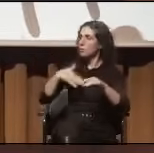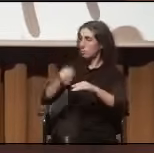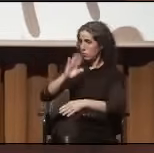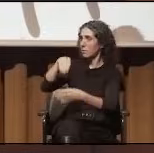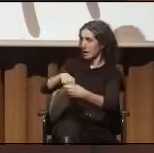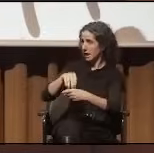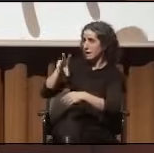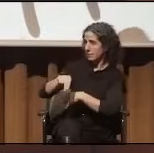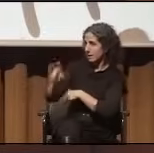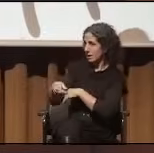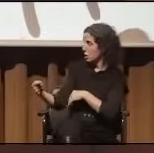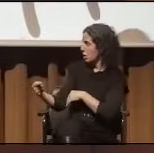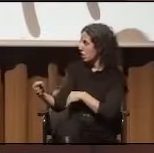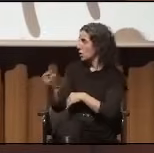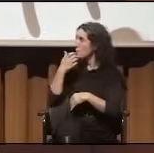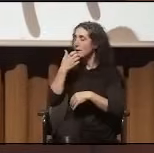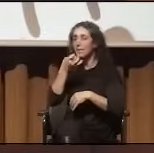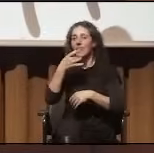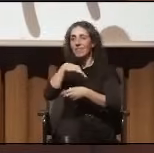¿Sí? En los death cafés,